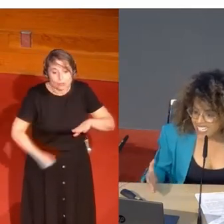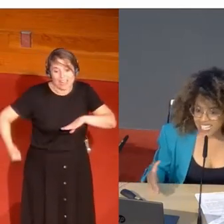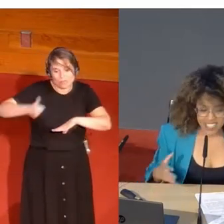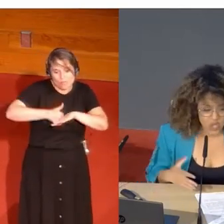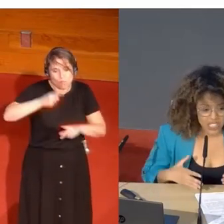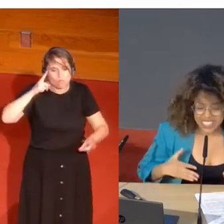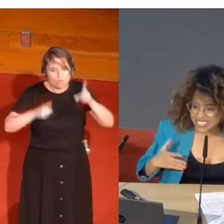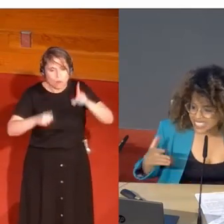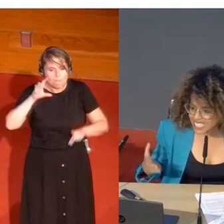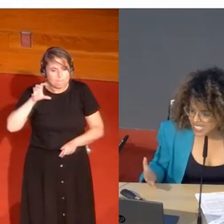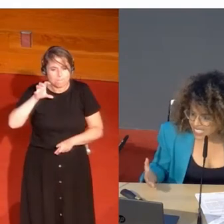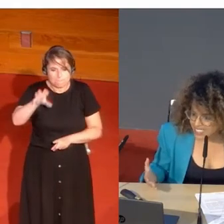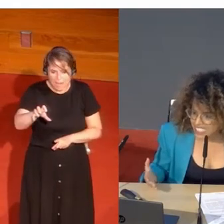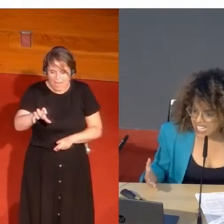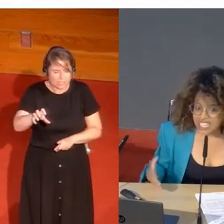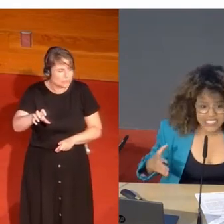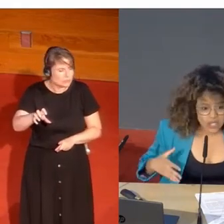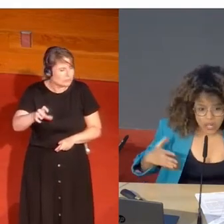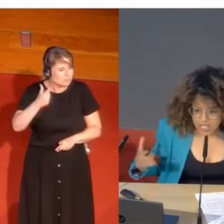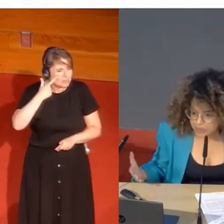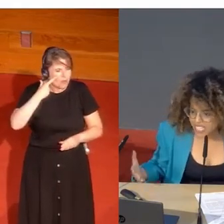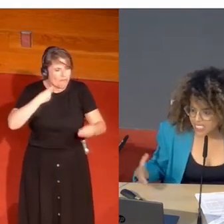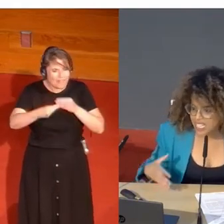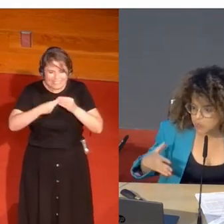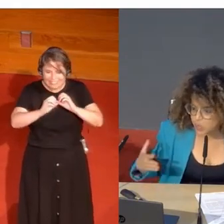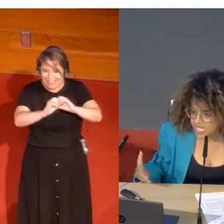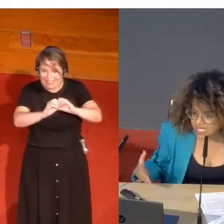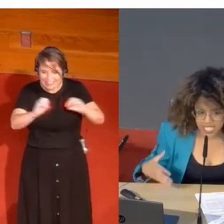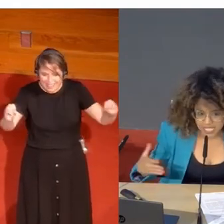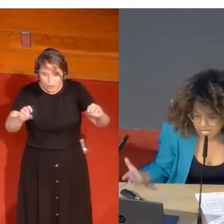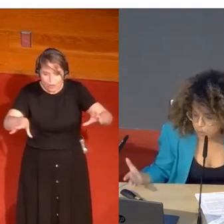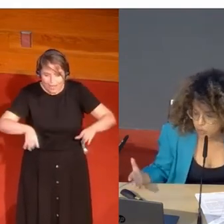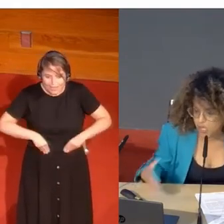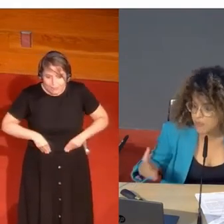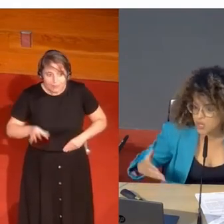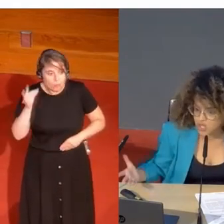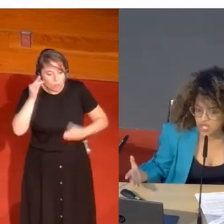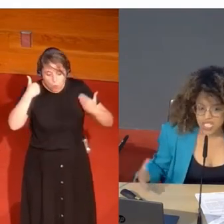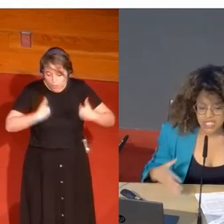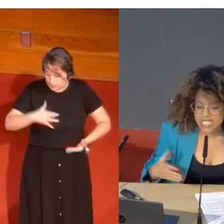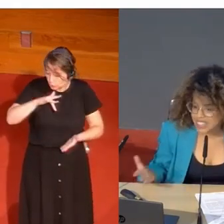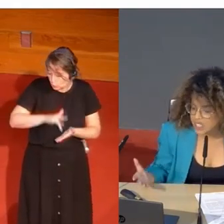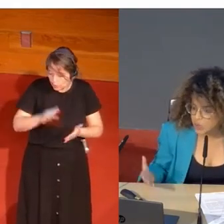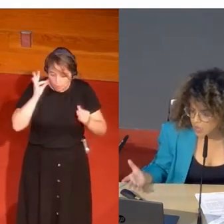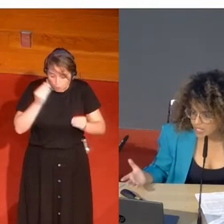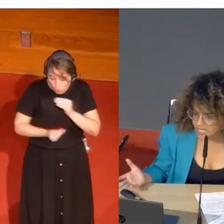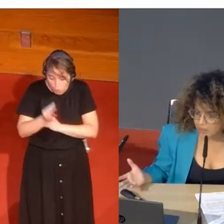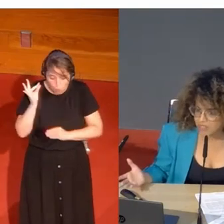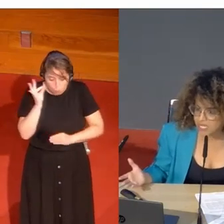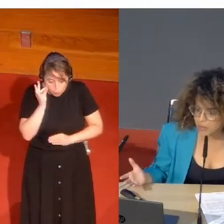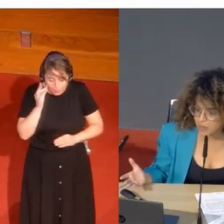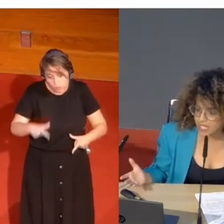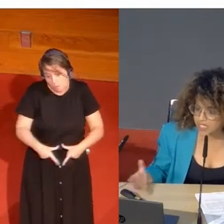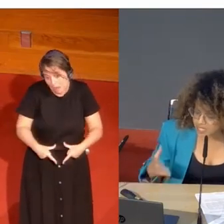países que son intransigentes y que no aceptan que las mujeres existamos por el primero hecho de nacer con una